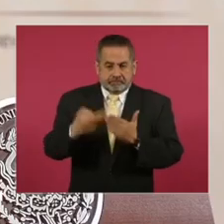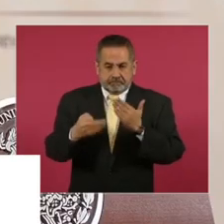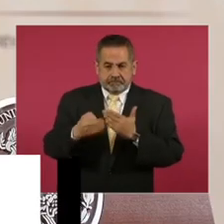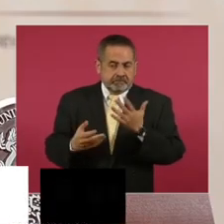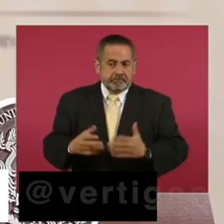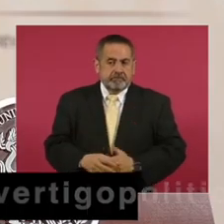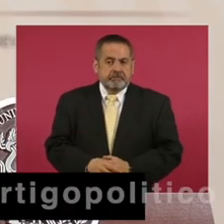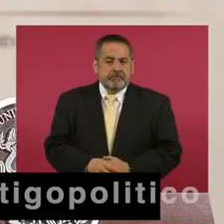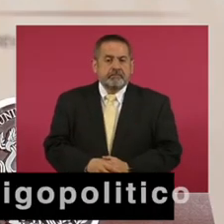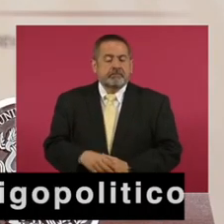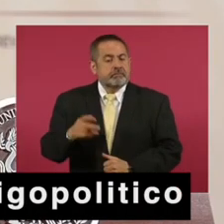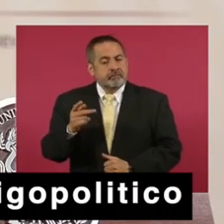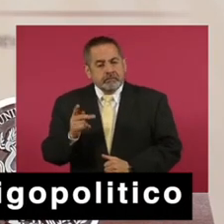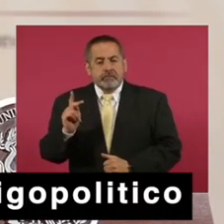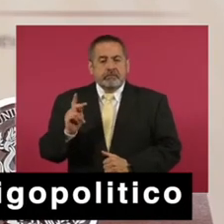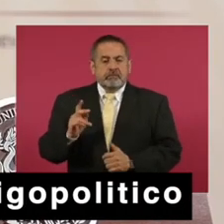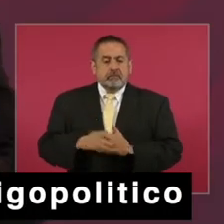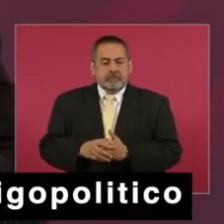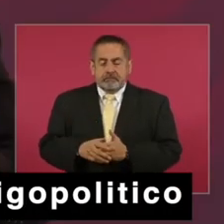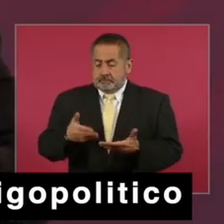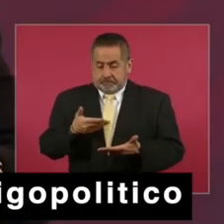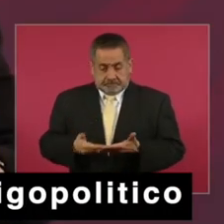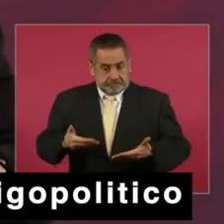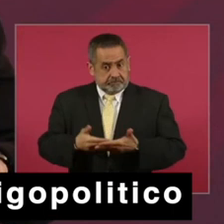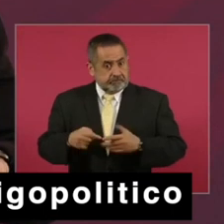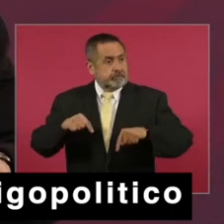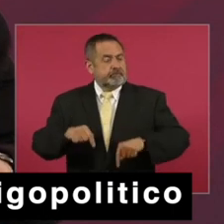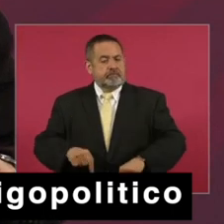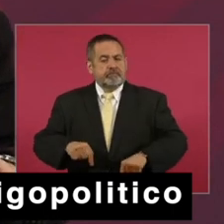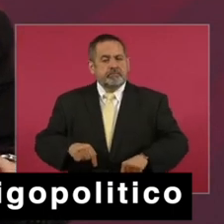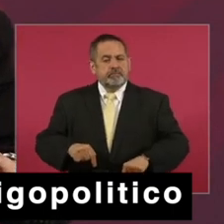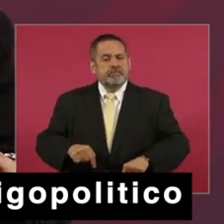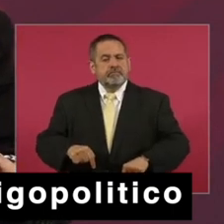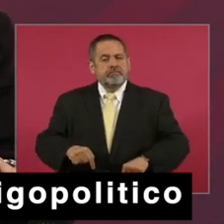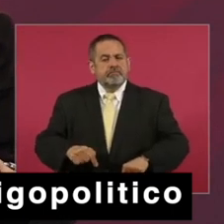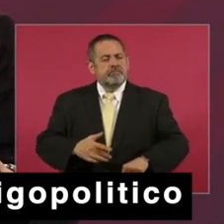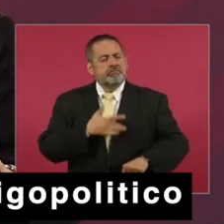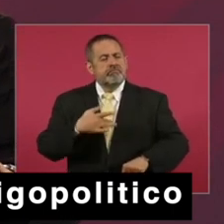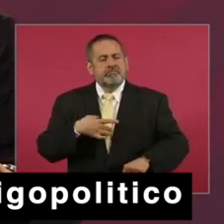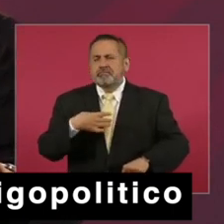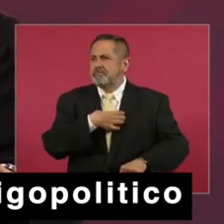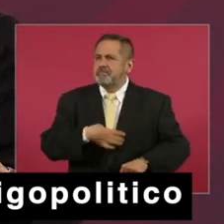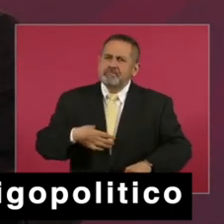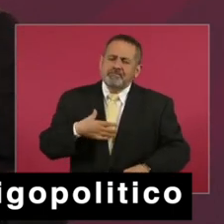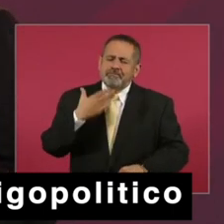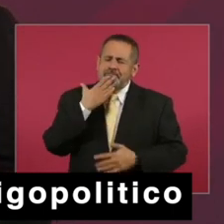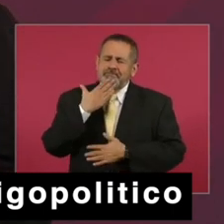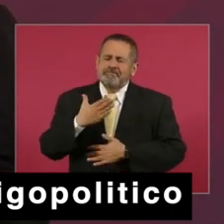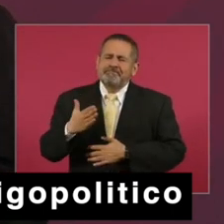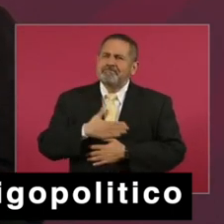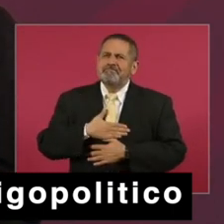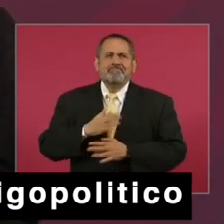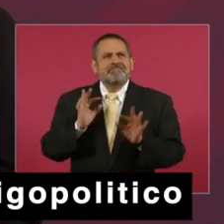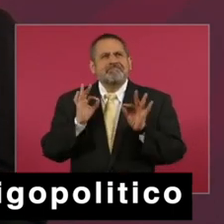El presidente Andrés Manuel López Obrador anuncia que sostendrá una llamada con su homólogo estadounidense Joe Biden. De acuerdo con el mandatario, fue